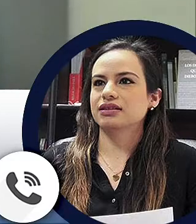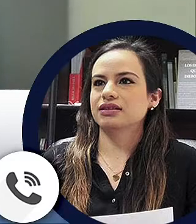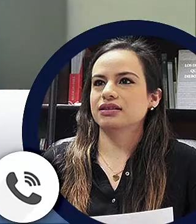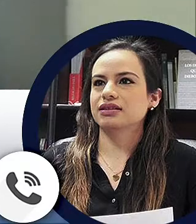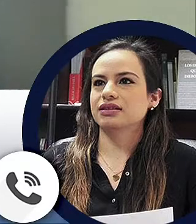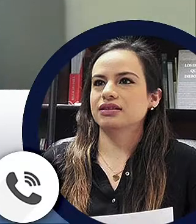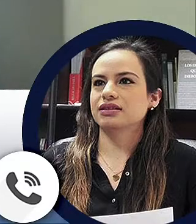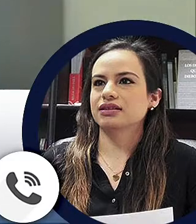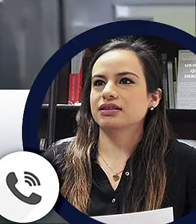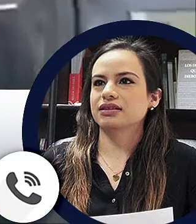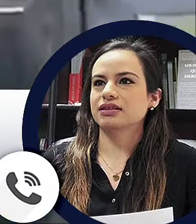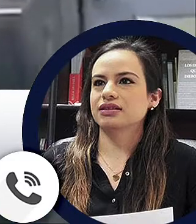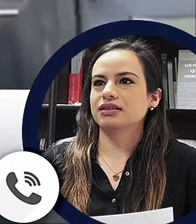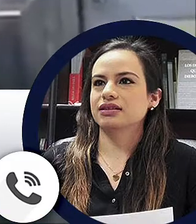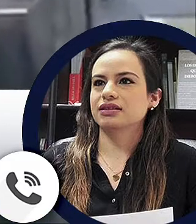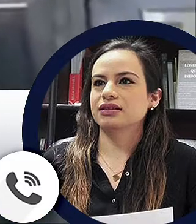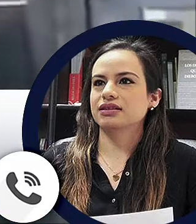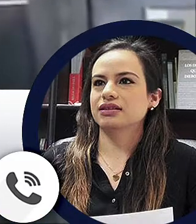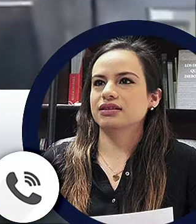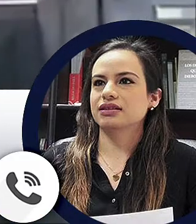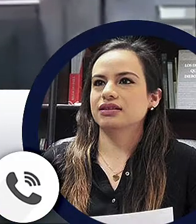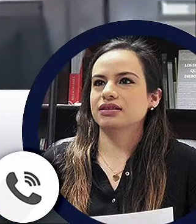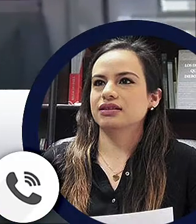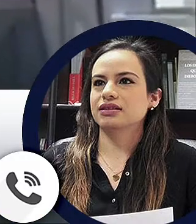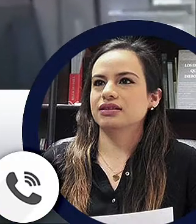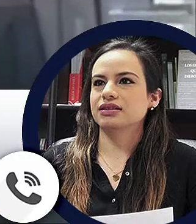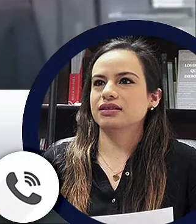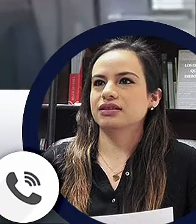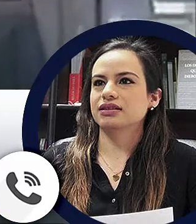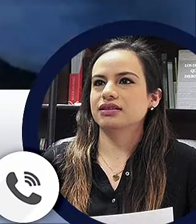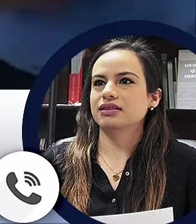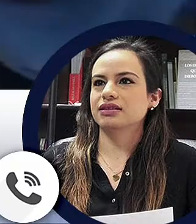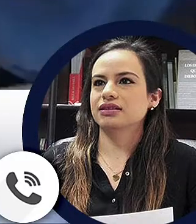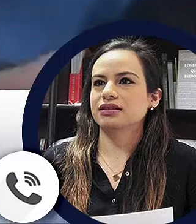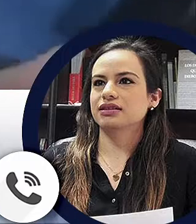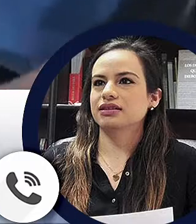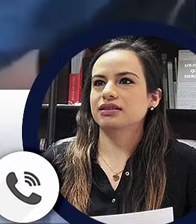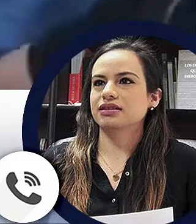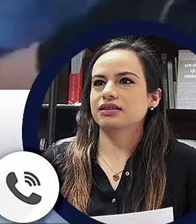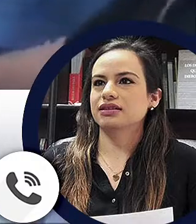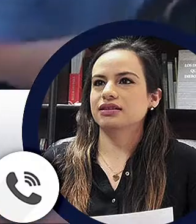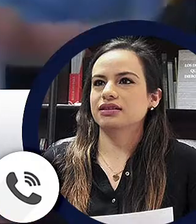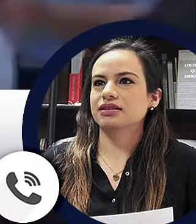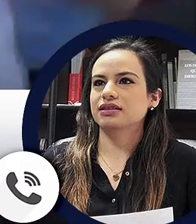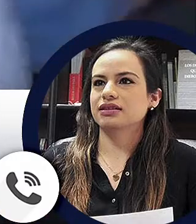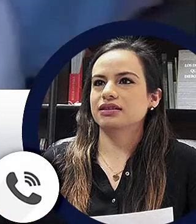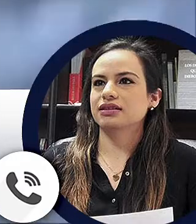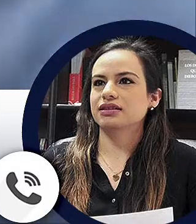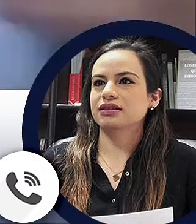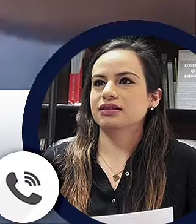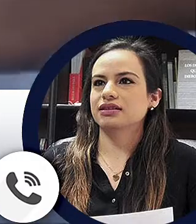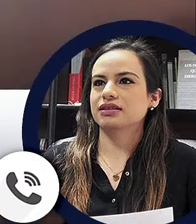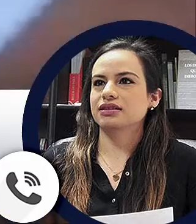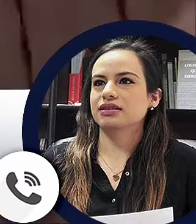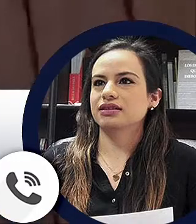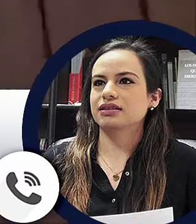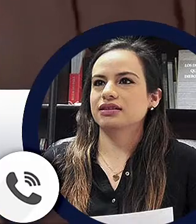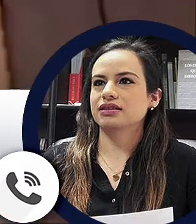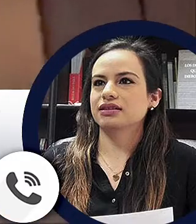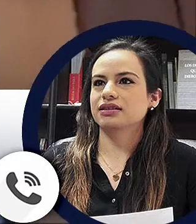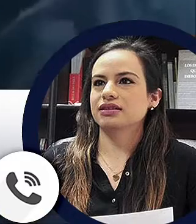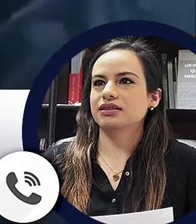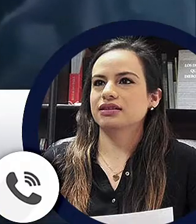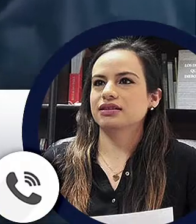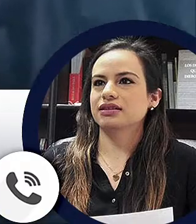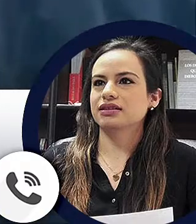superficie que los hace completamente distintos. O sea, no varían mucho, ¿no? Hay que decirlo. No, y ese es